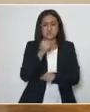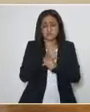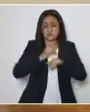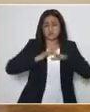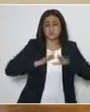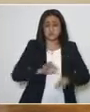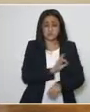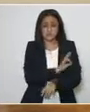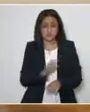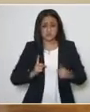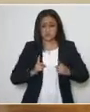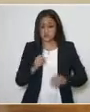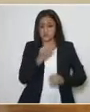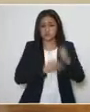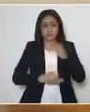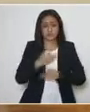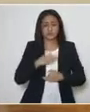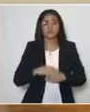informar de todo.